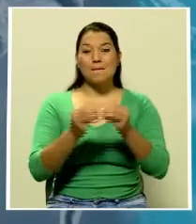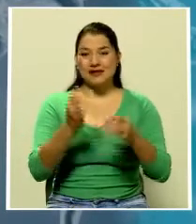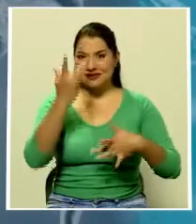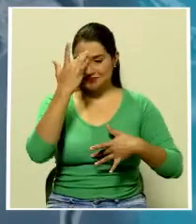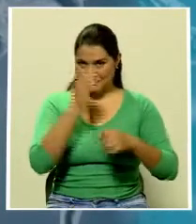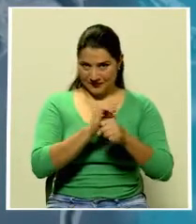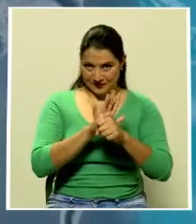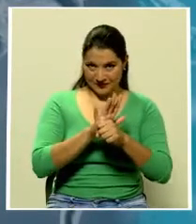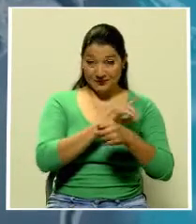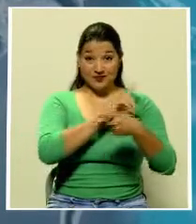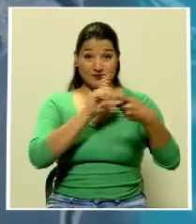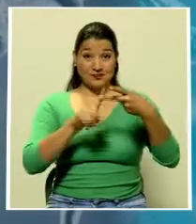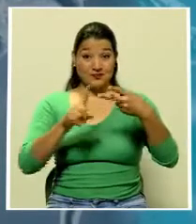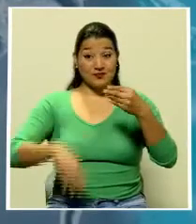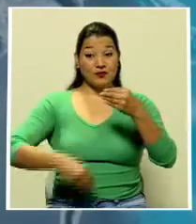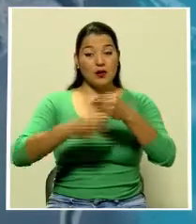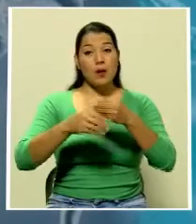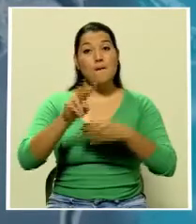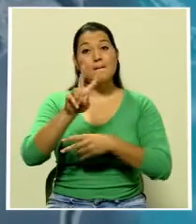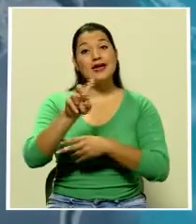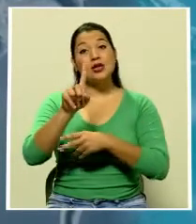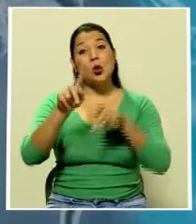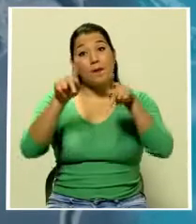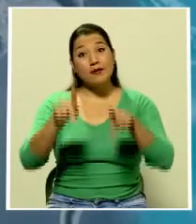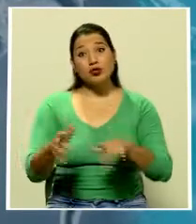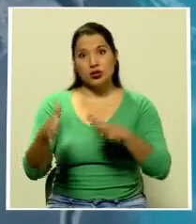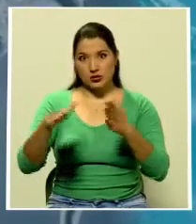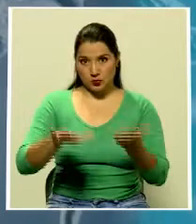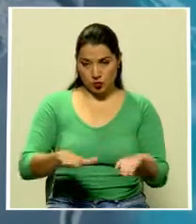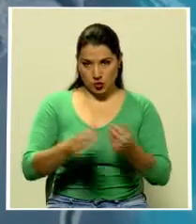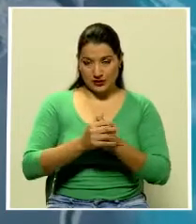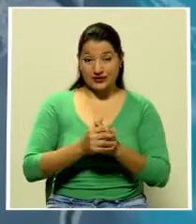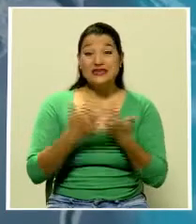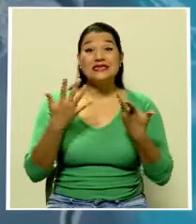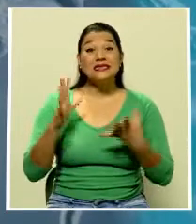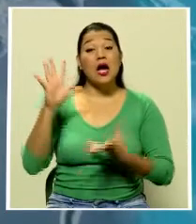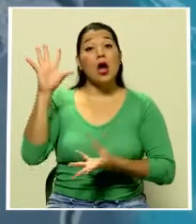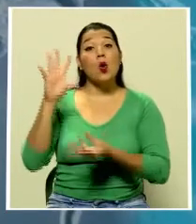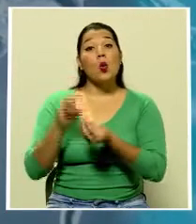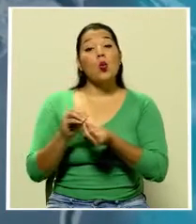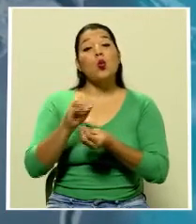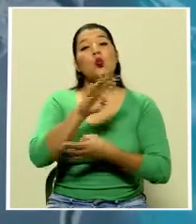de 21 nuevos fallecimientos en las últimas 24 horas, para un total de